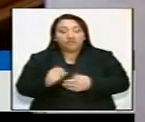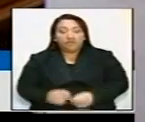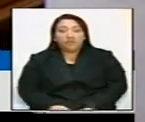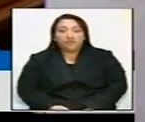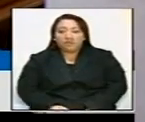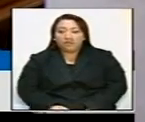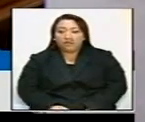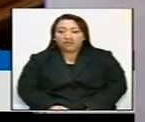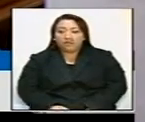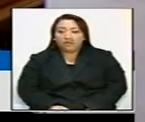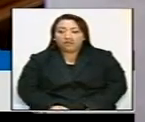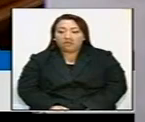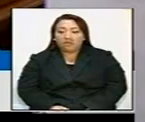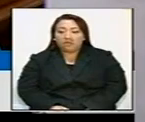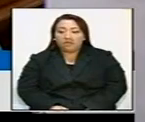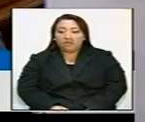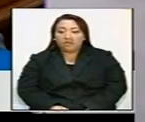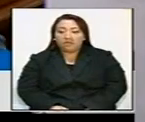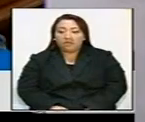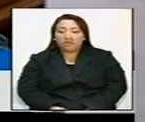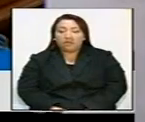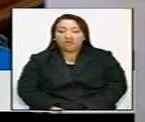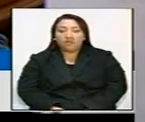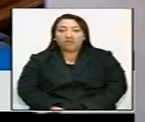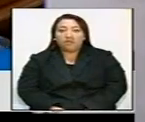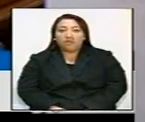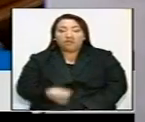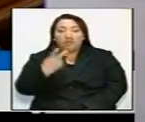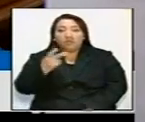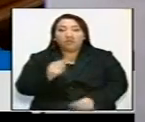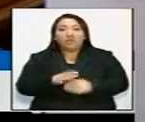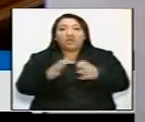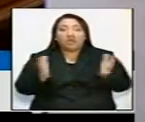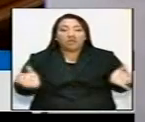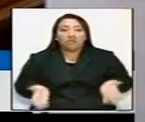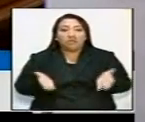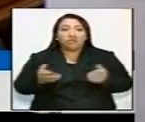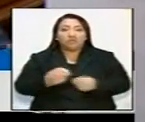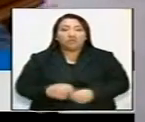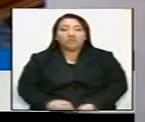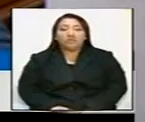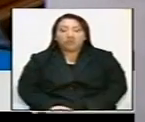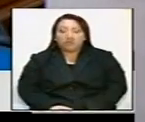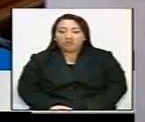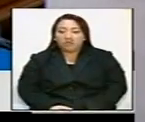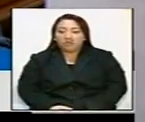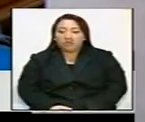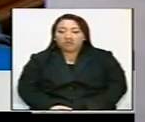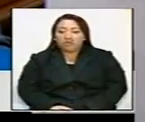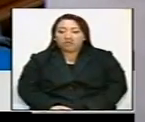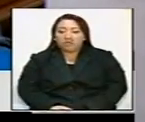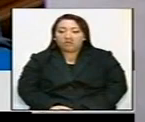escritas tienen que ver pues con dar un gran impulso a la infraestructura,